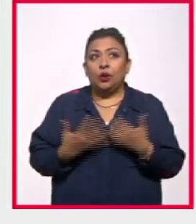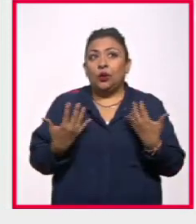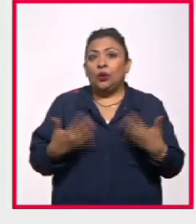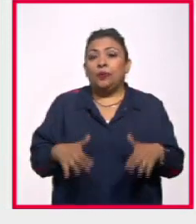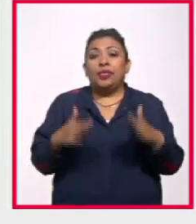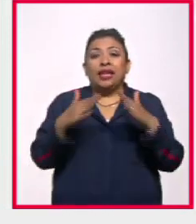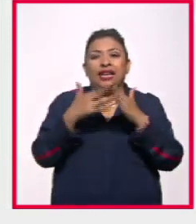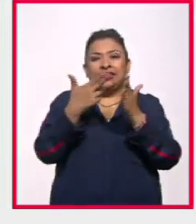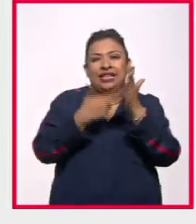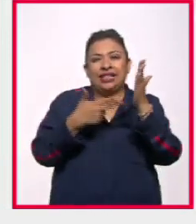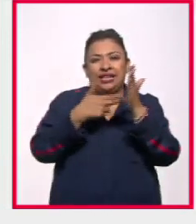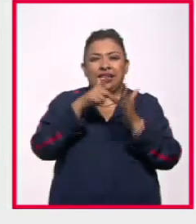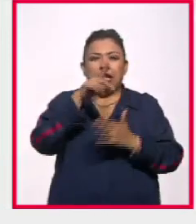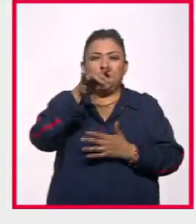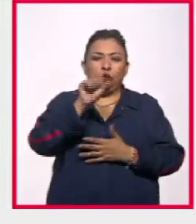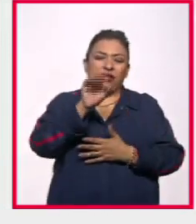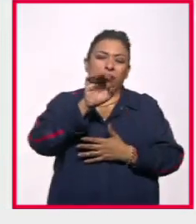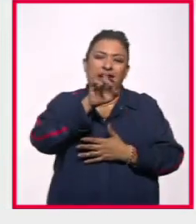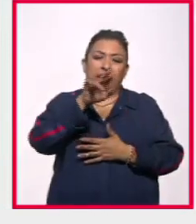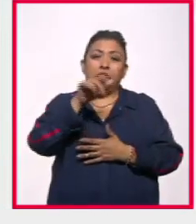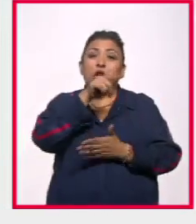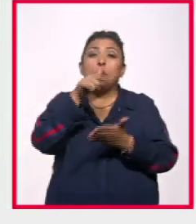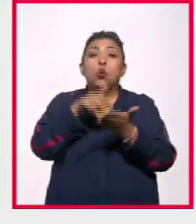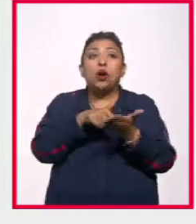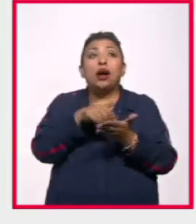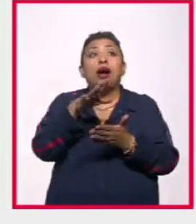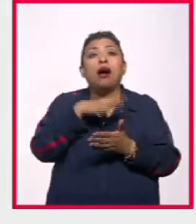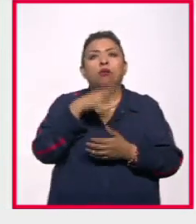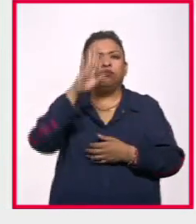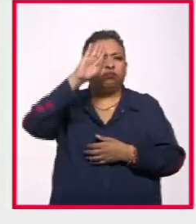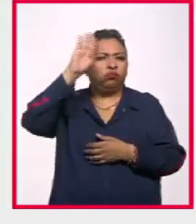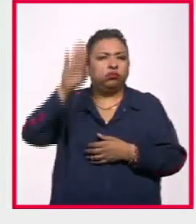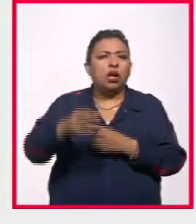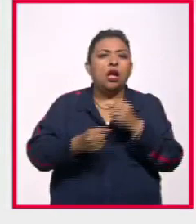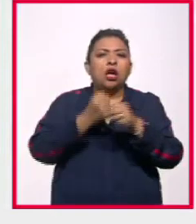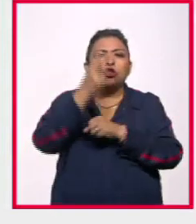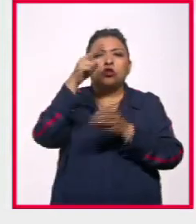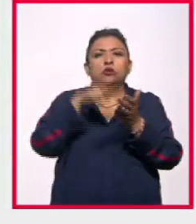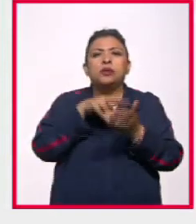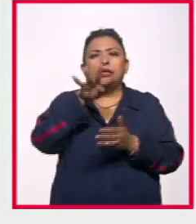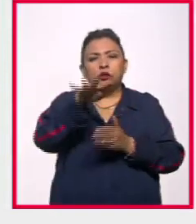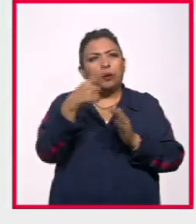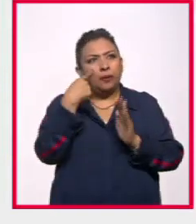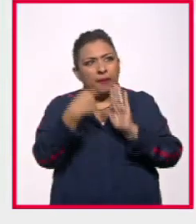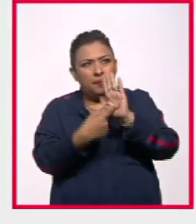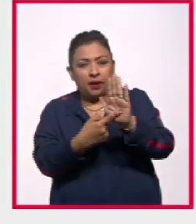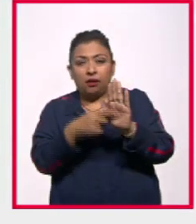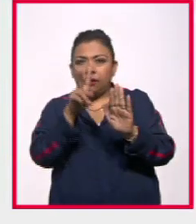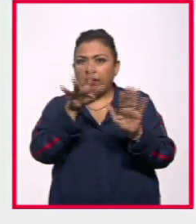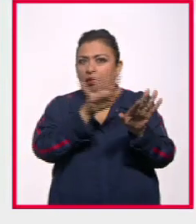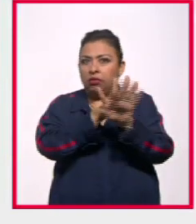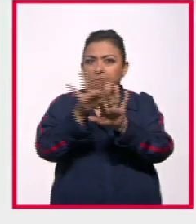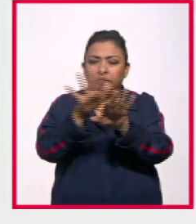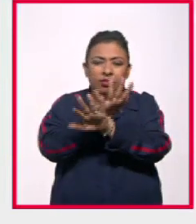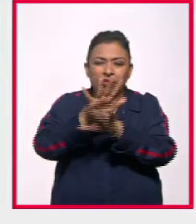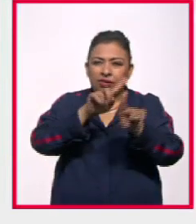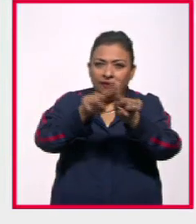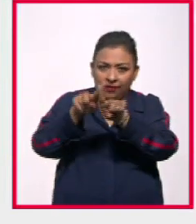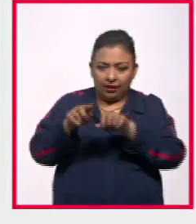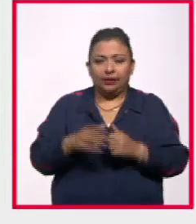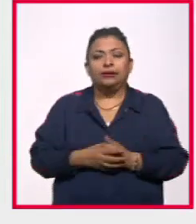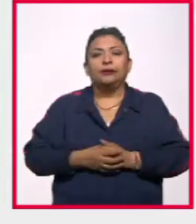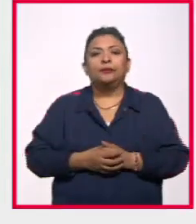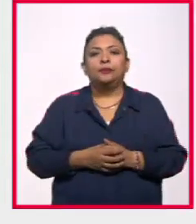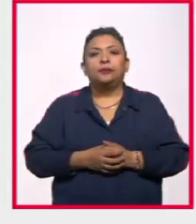La Casa Taller de Luis Barragán es el lugar donde los talentos del 2019 muestran su versatilidad.